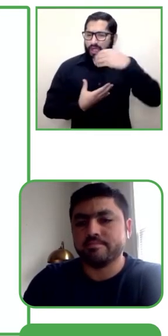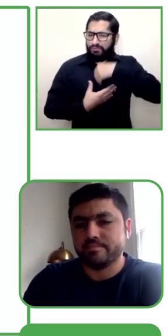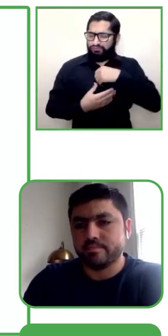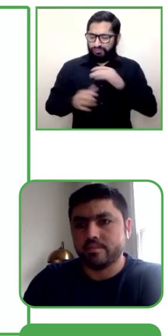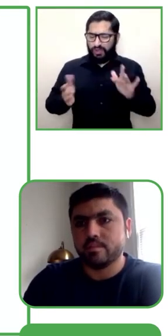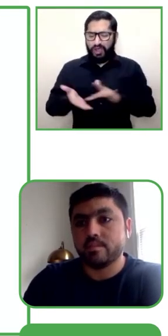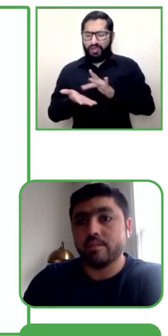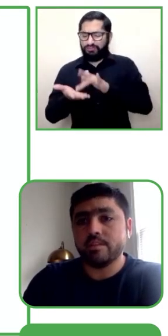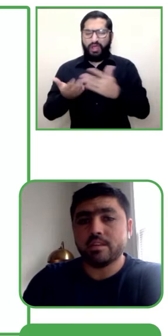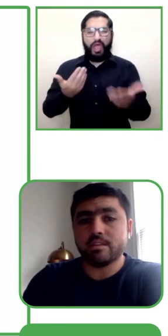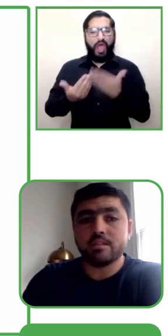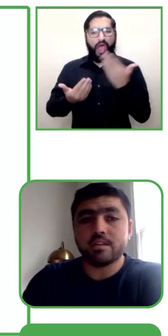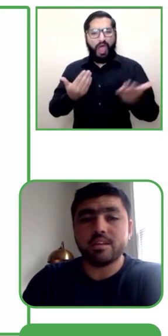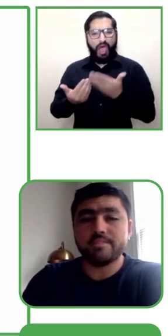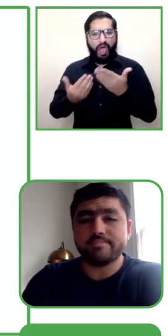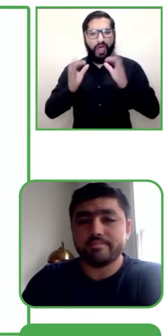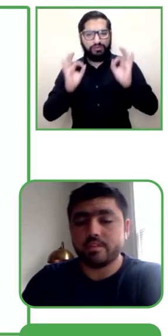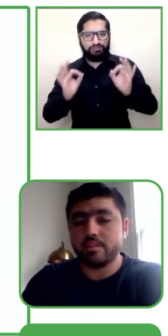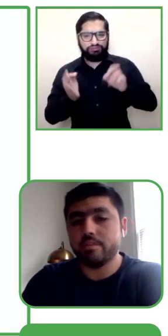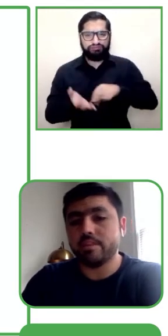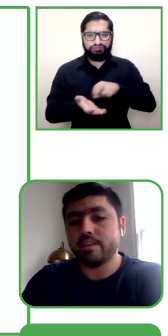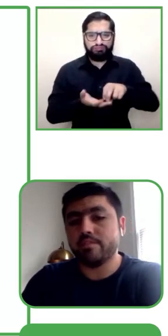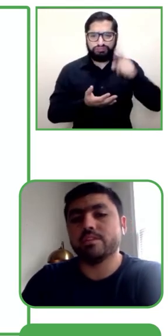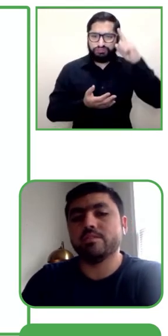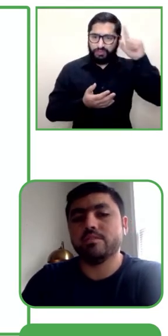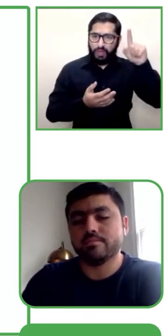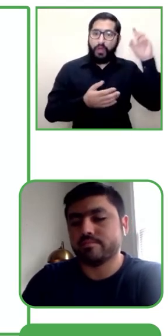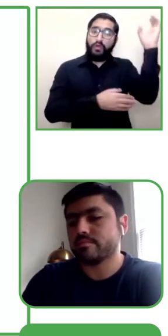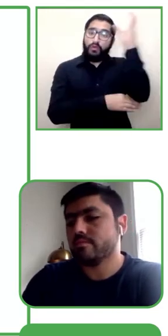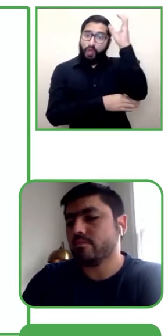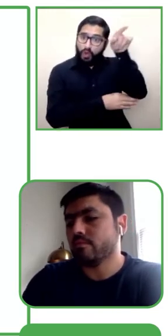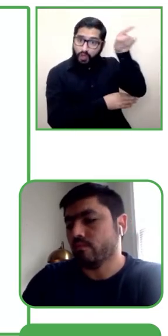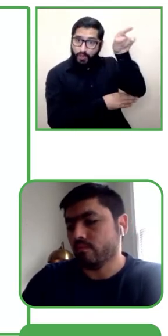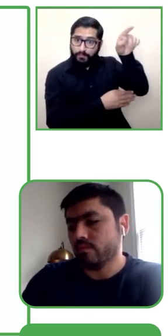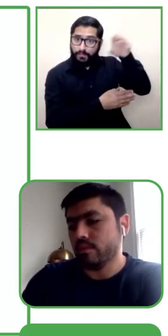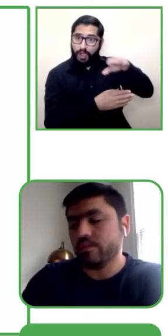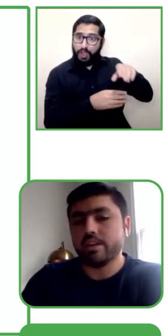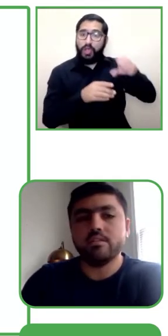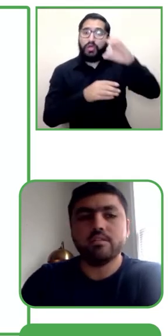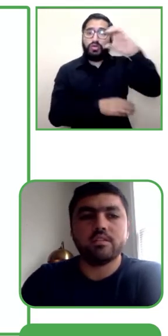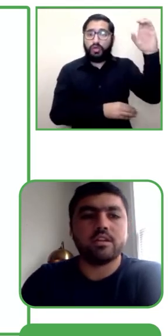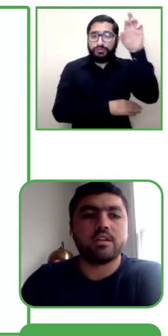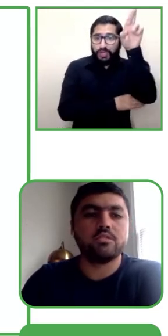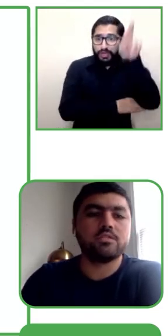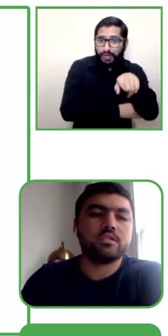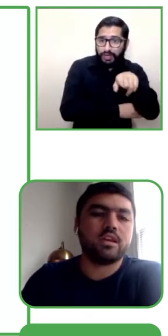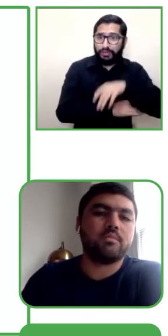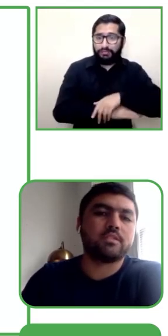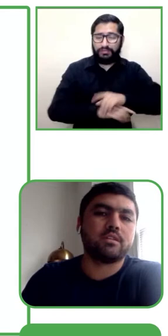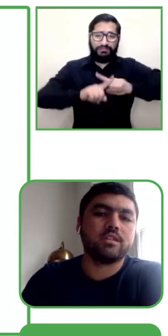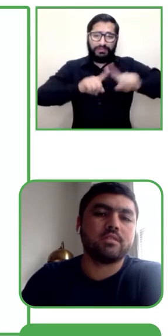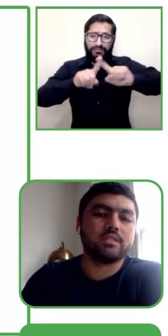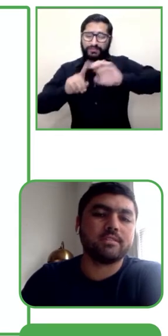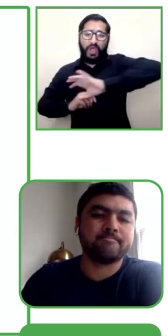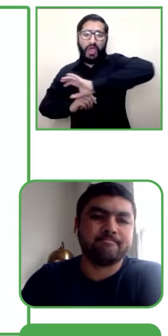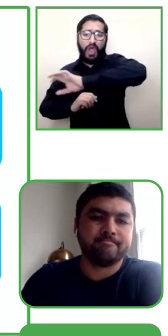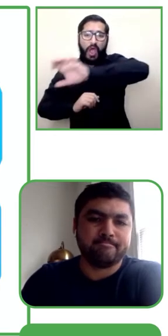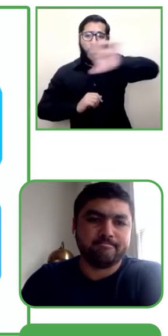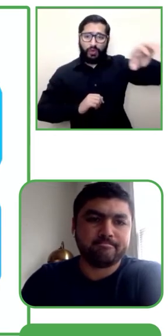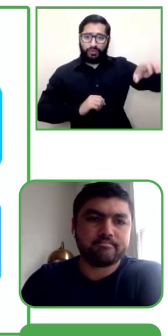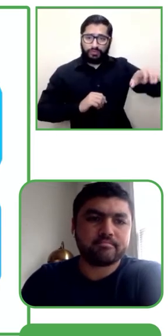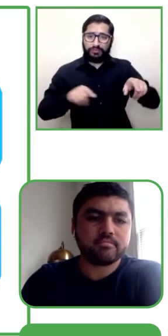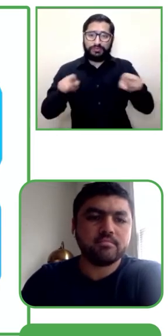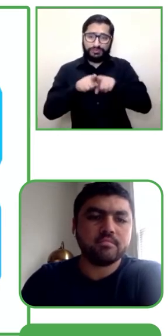CENAI, con ADDIS en Costa Rica, donde pueden mandar información de recursos a las personas con discapacidad.